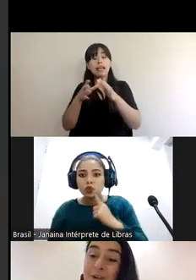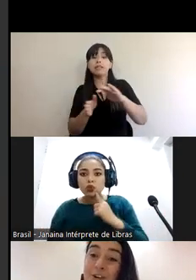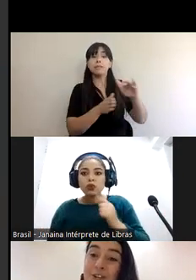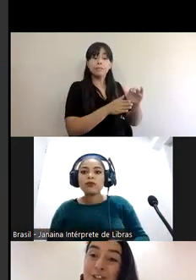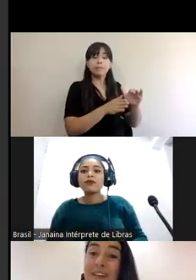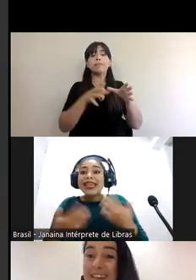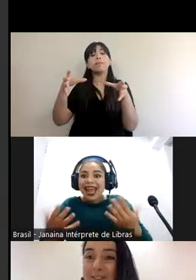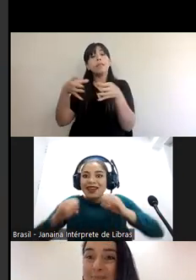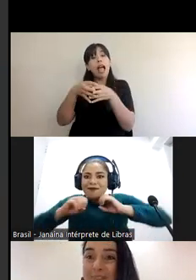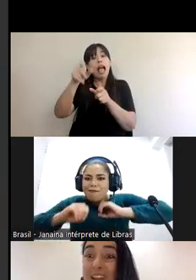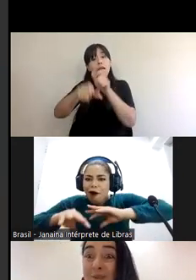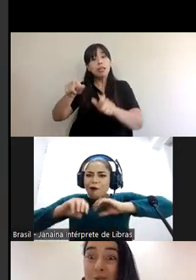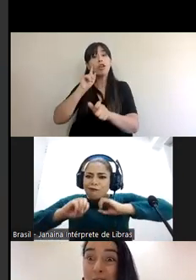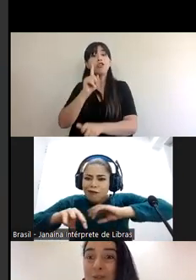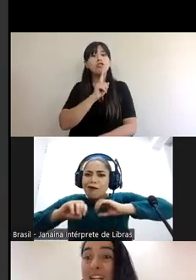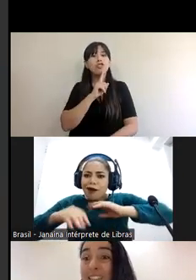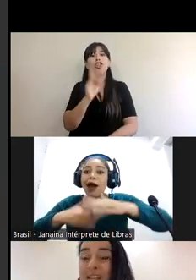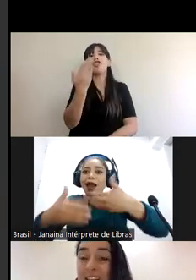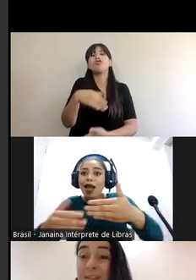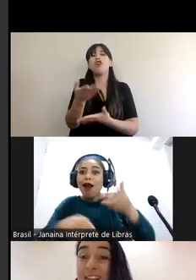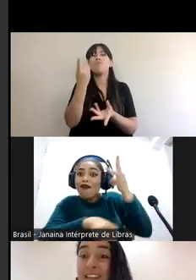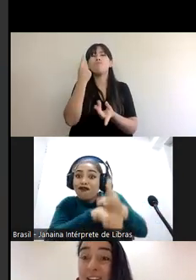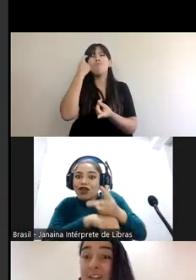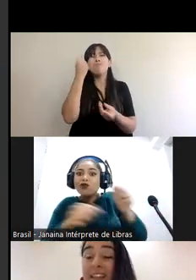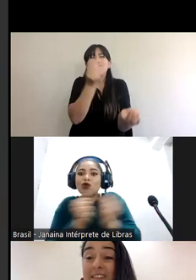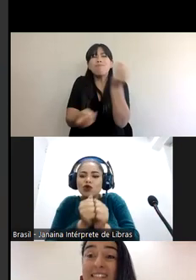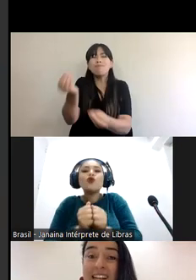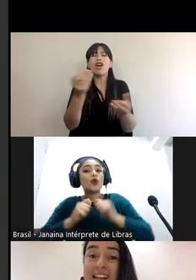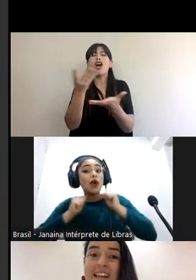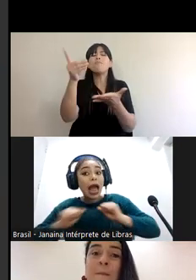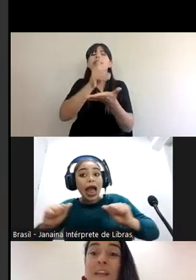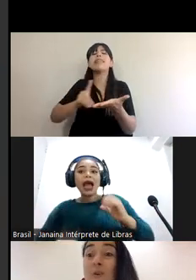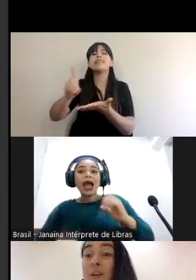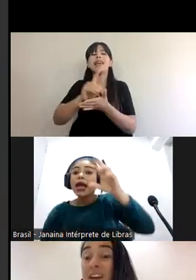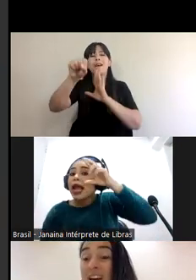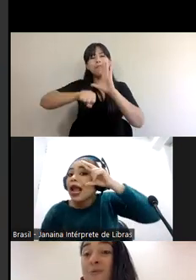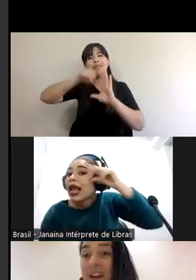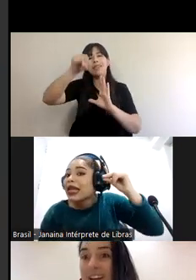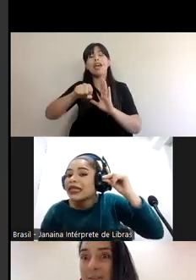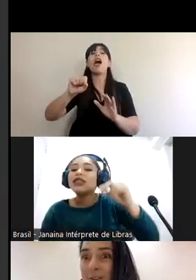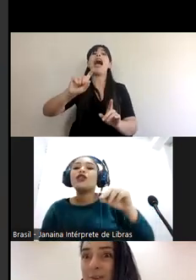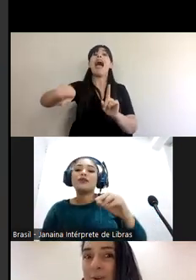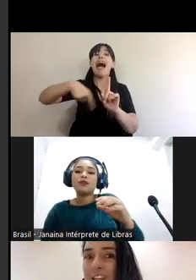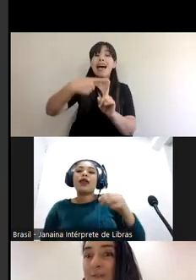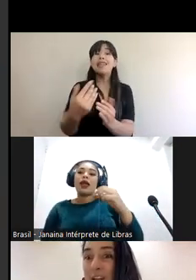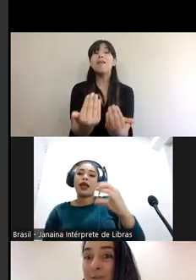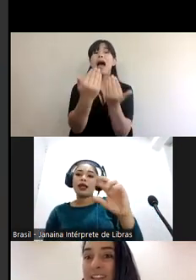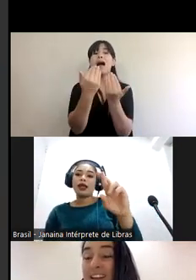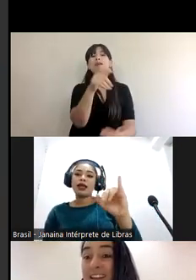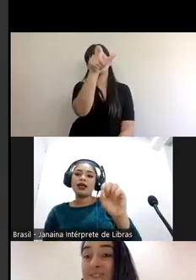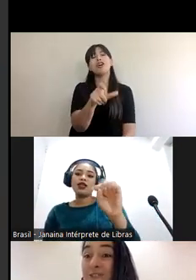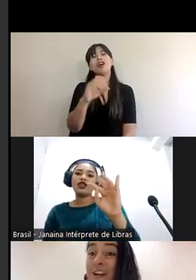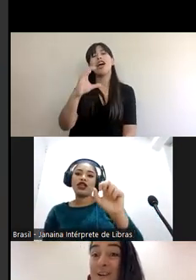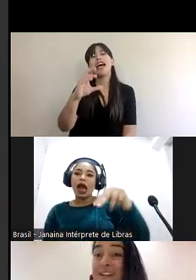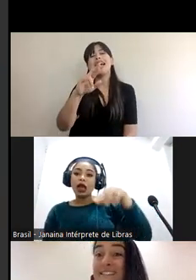codiseñamos los videos en conjunto con la asesoría también de Cristiano, que es de Brasil, que nos puede ayudar en el fondo, porque estas cápsulas